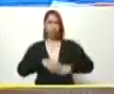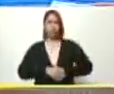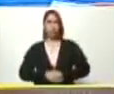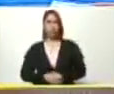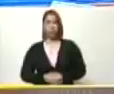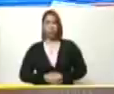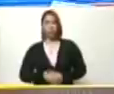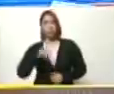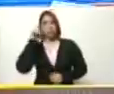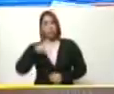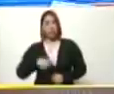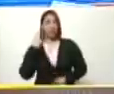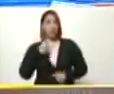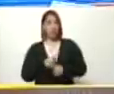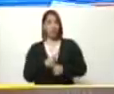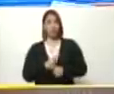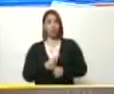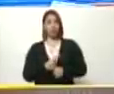Y también tenemos que,